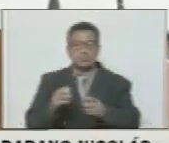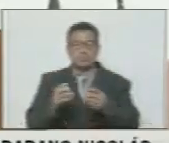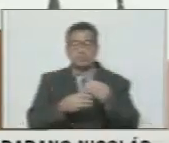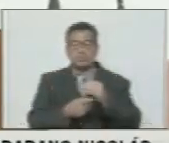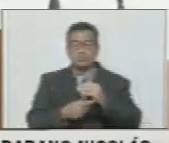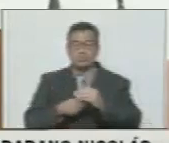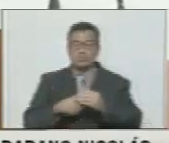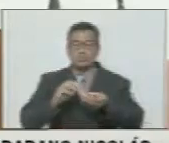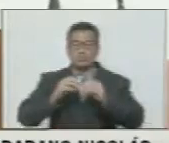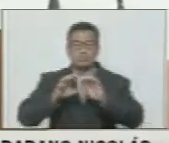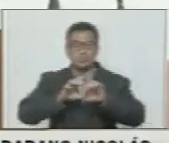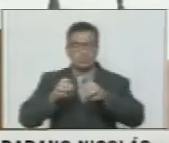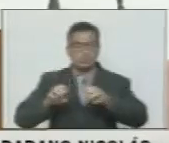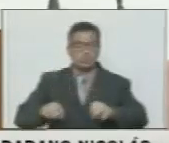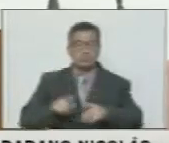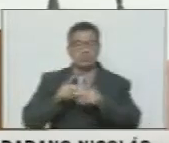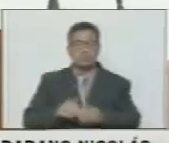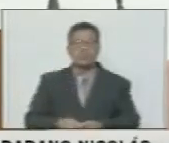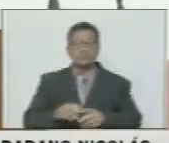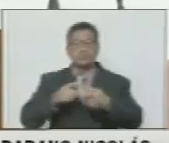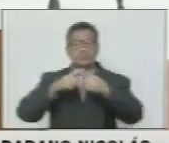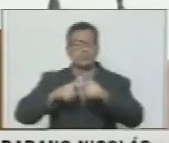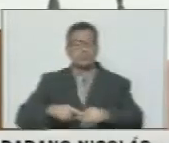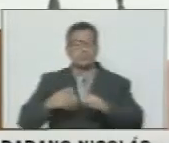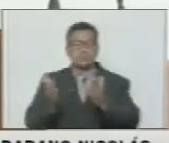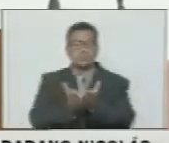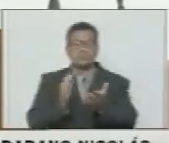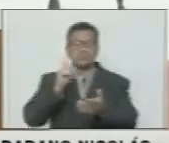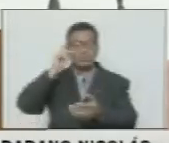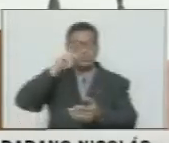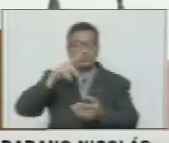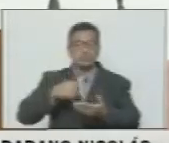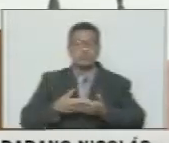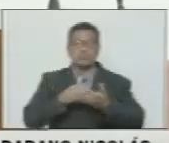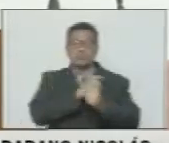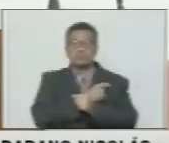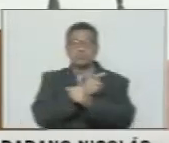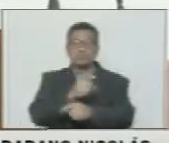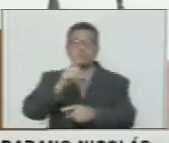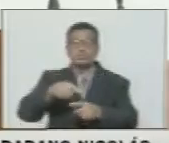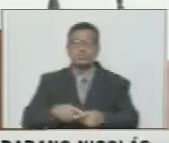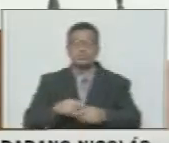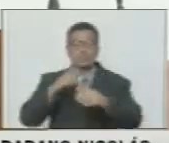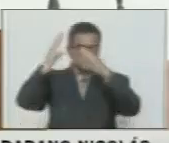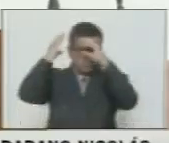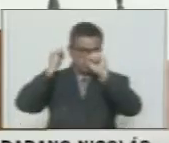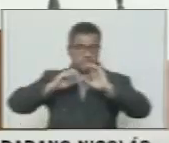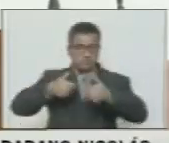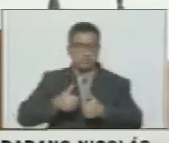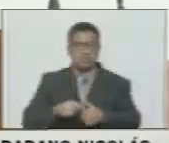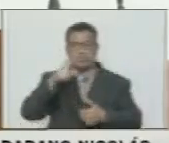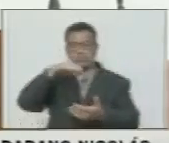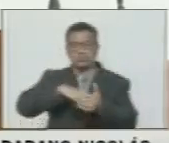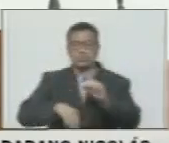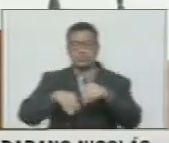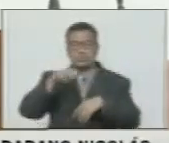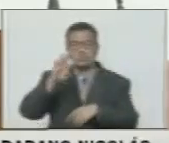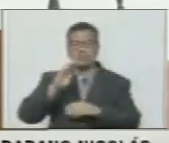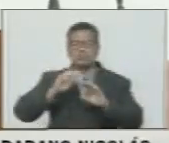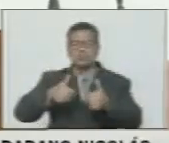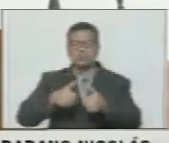de la metodología, de la estadística y de las tesis de grado. Inicia sus misiones diplomáticas en el